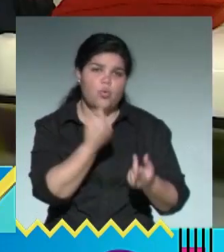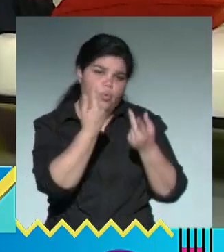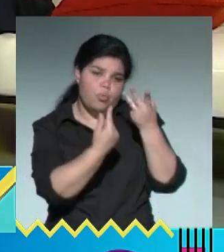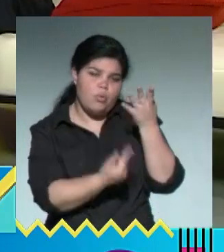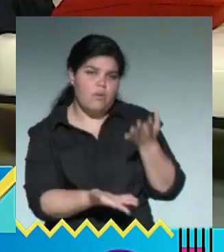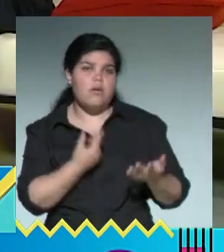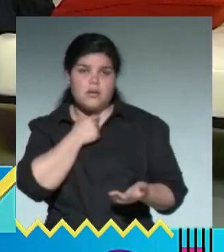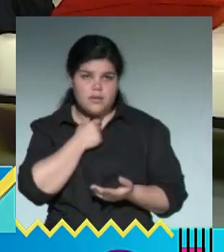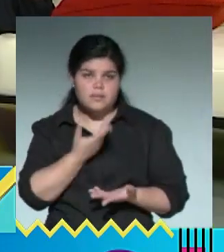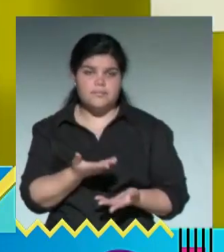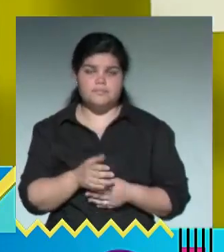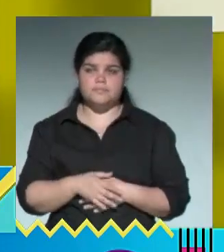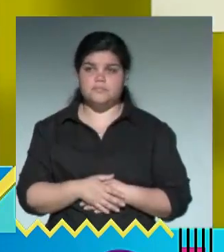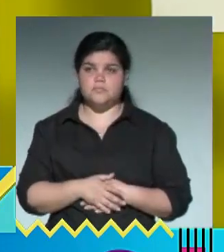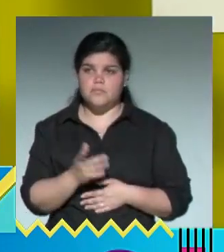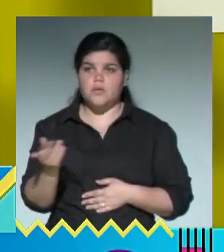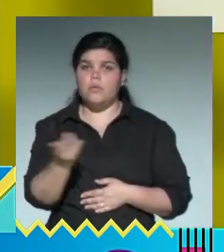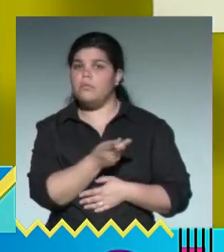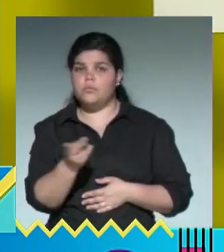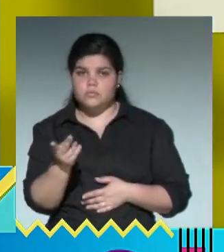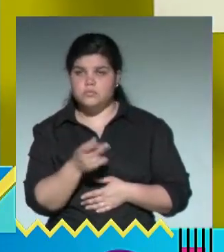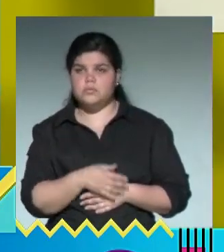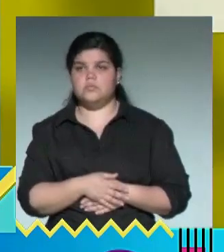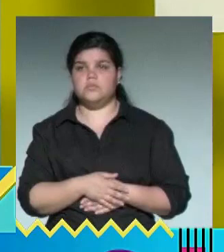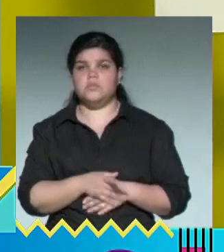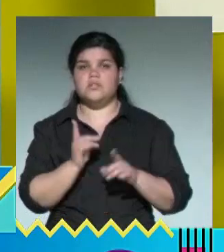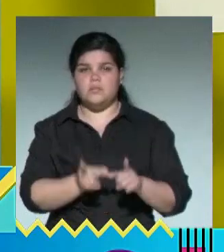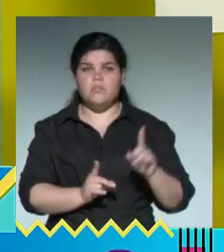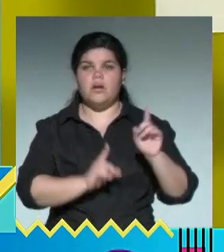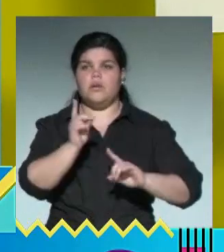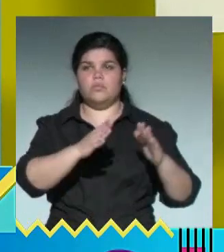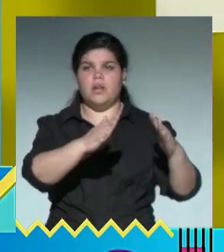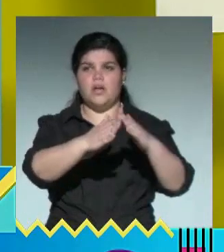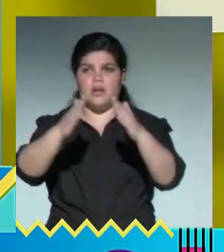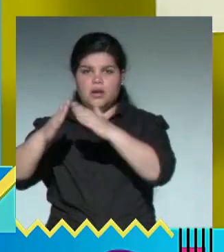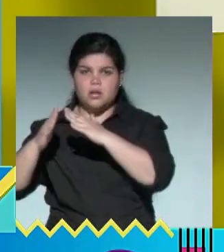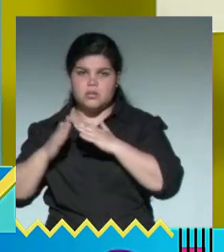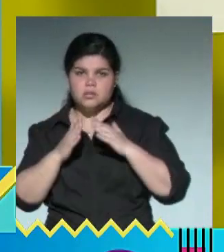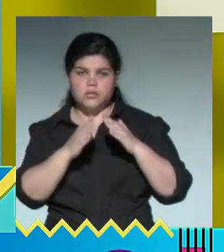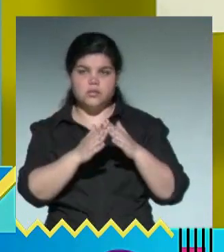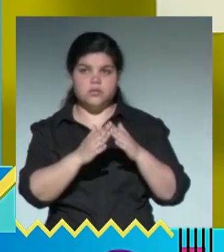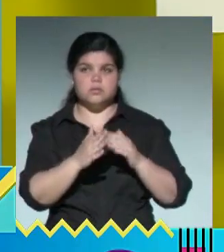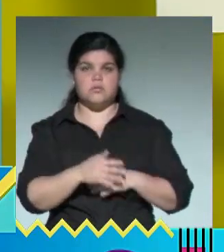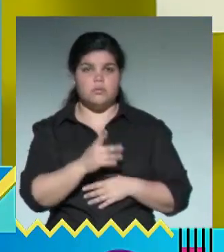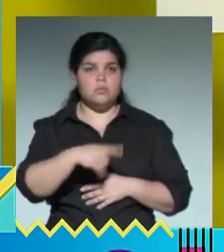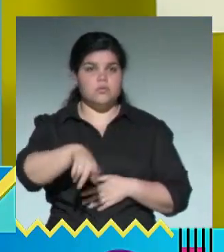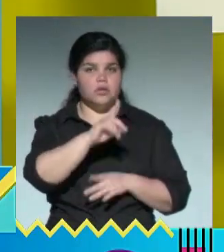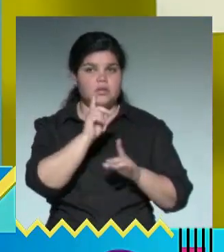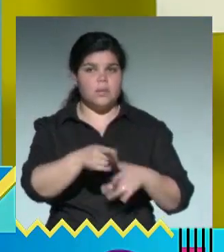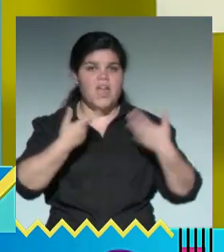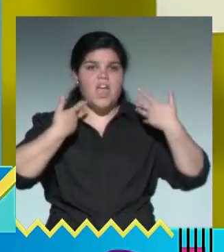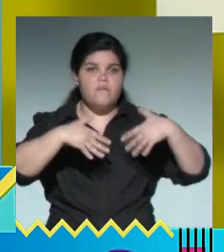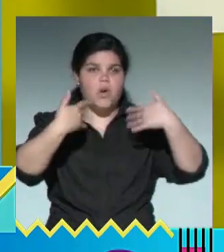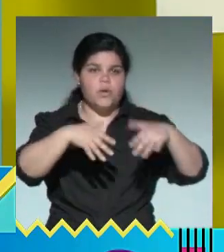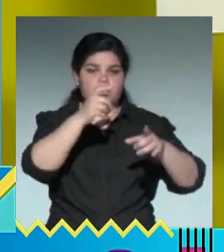tuvieron que participar ustedes en esto de, bueno, habían muchas viviendas quizás en alguno de los focos, participar en esto de la